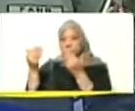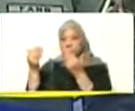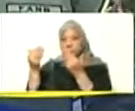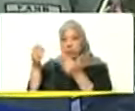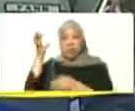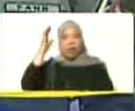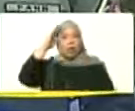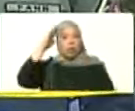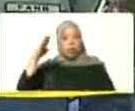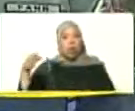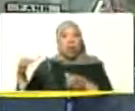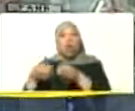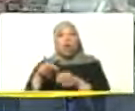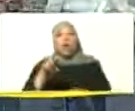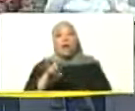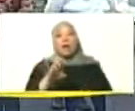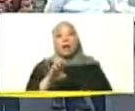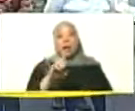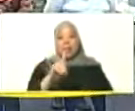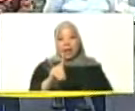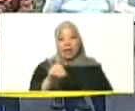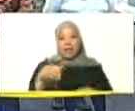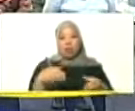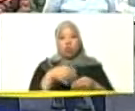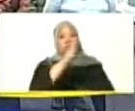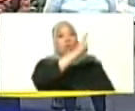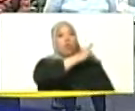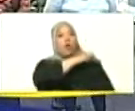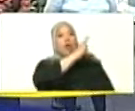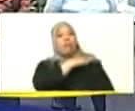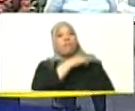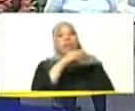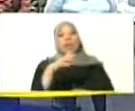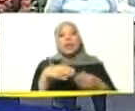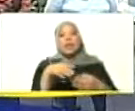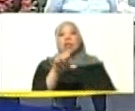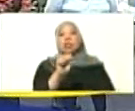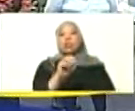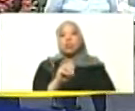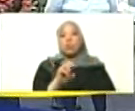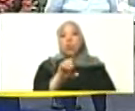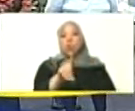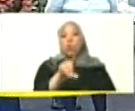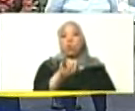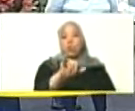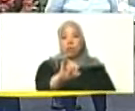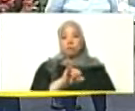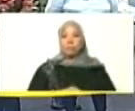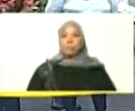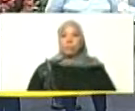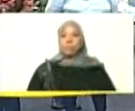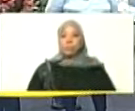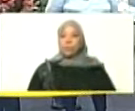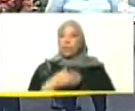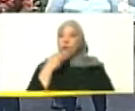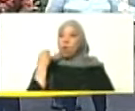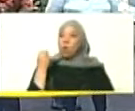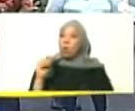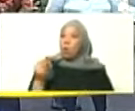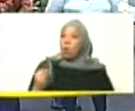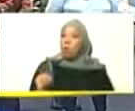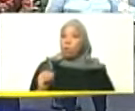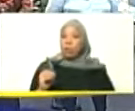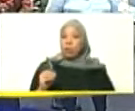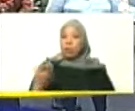REDI, comandante de la SODI, todos estos compañeros que me acompañan. Y todos estos jóvenes, todo este